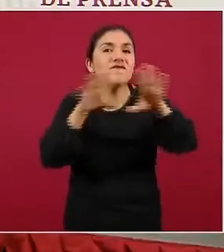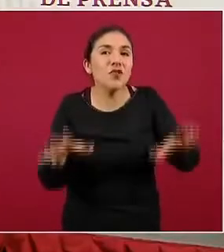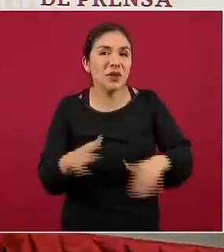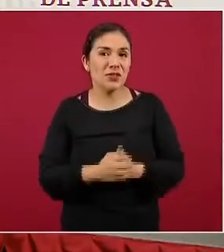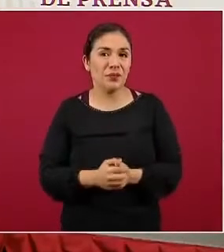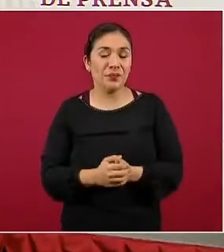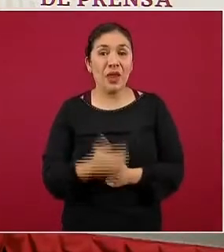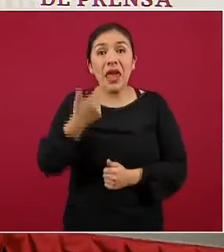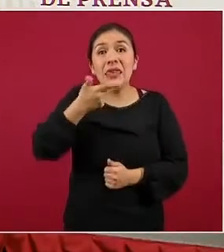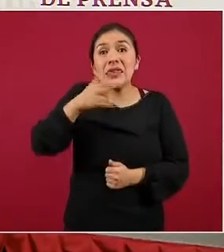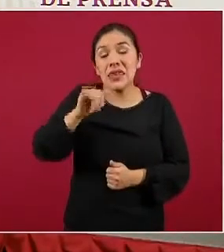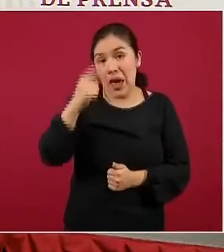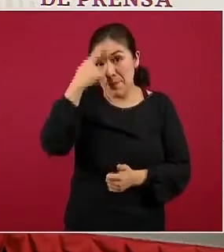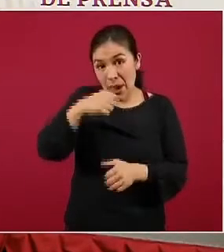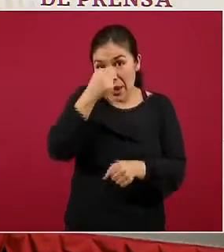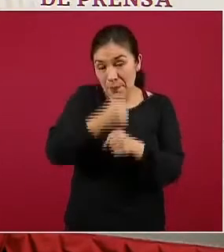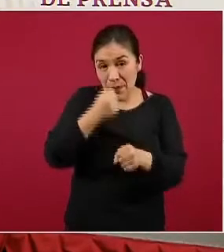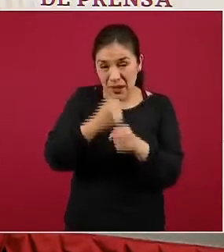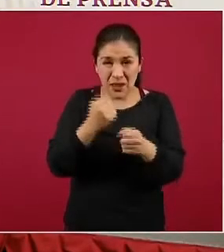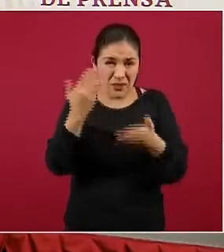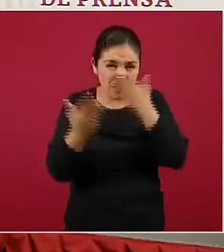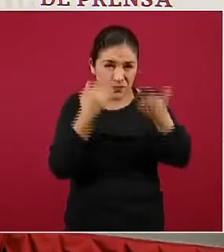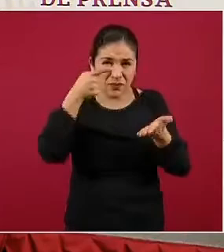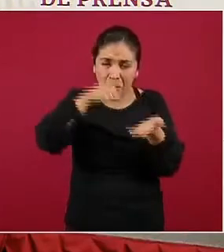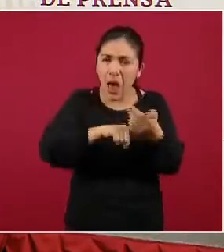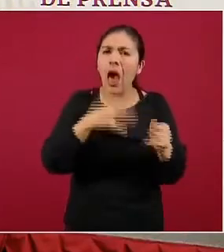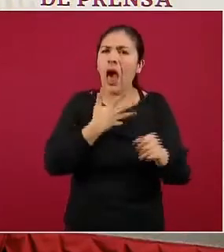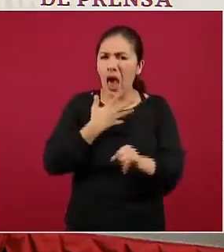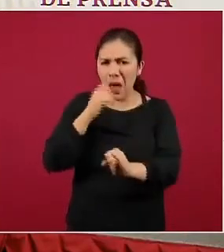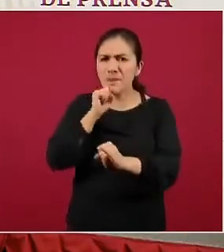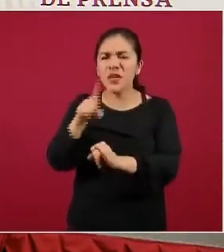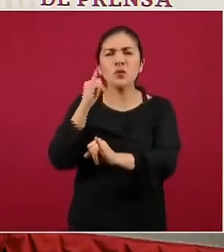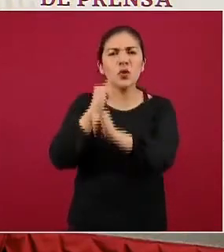de práctica clínica también está en el sitio